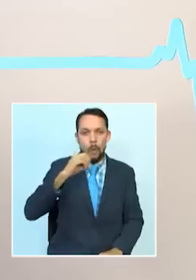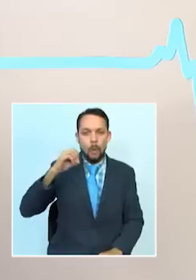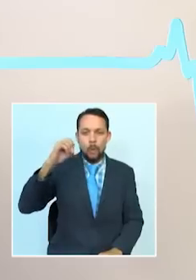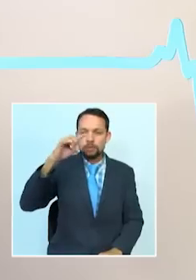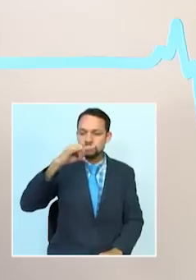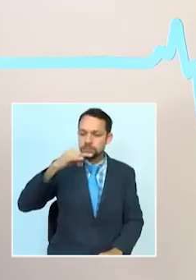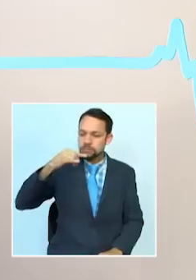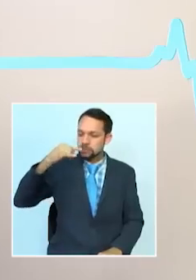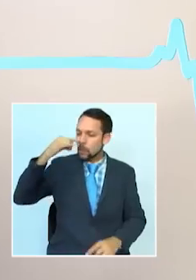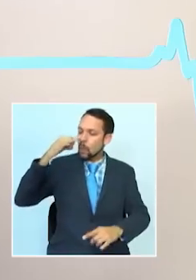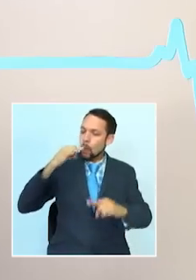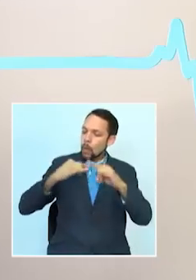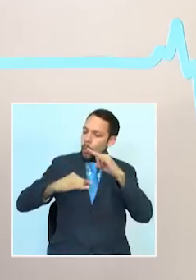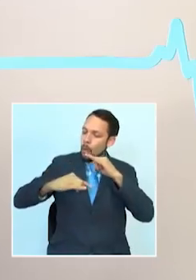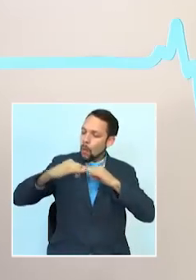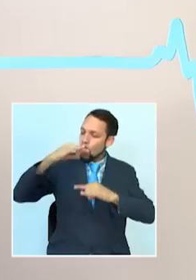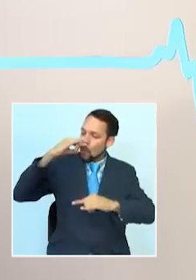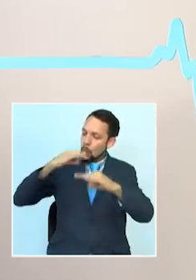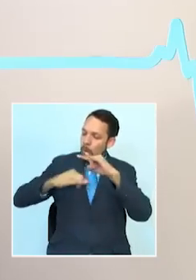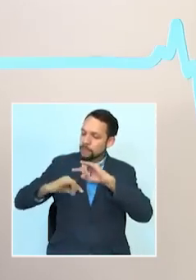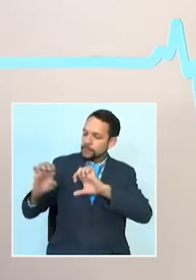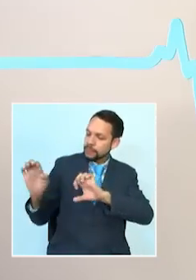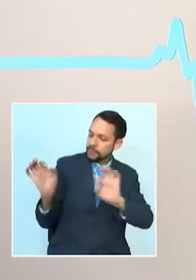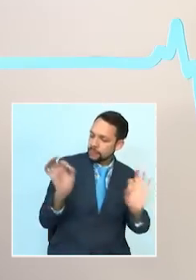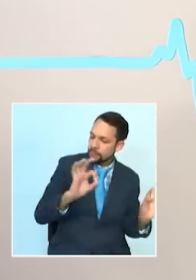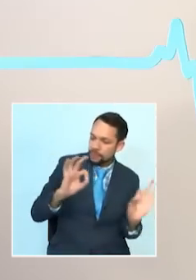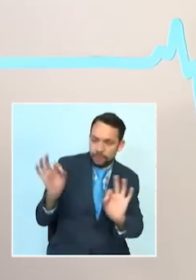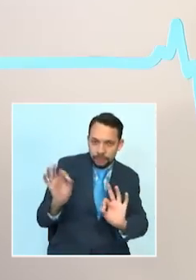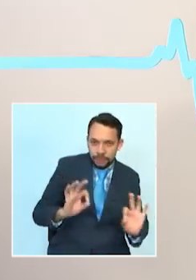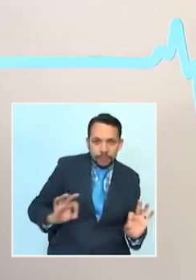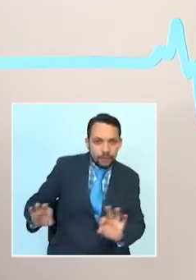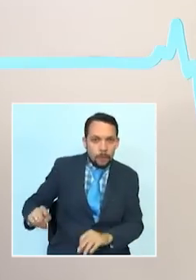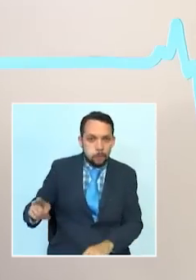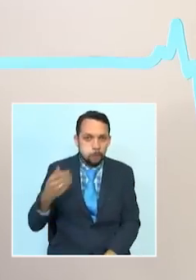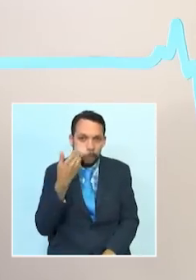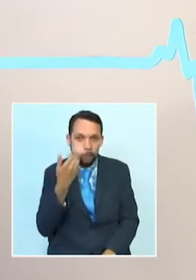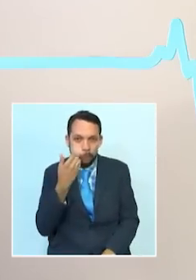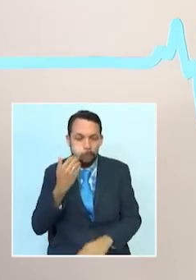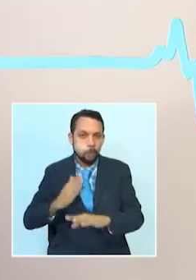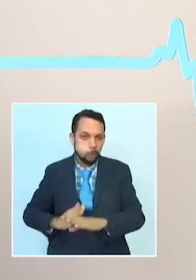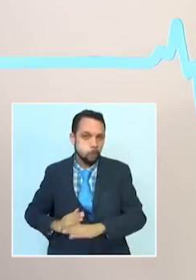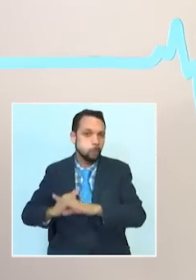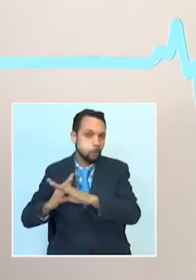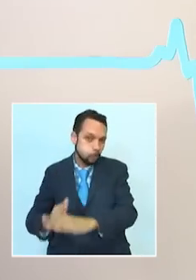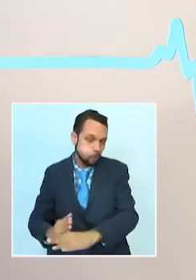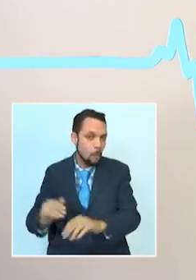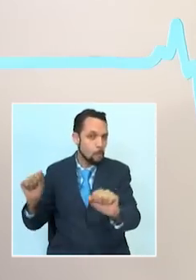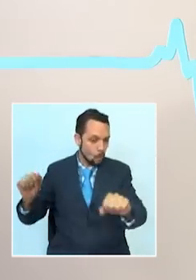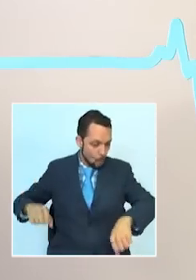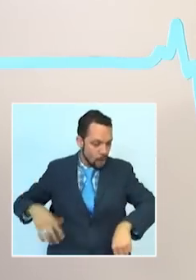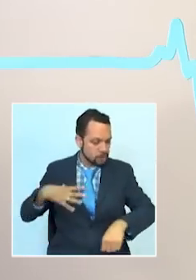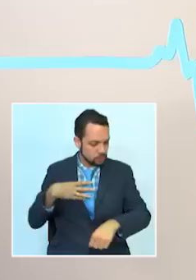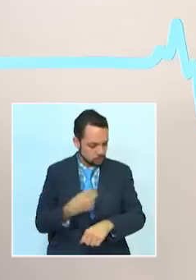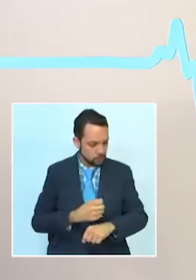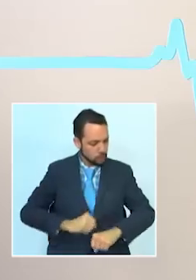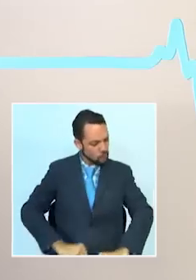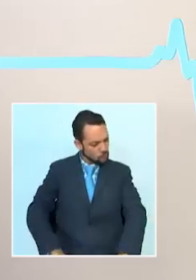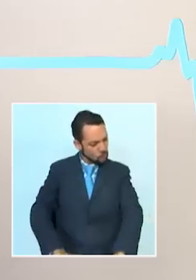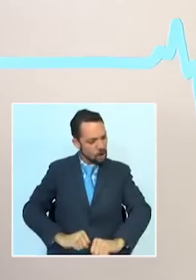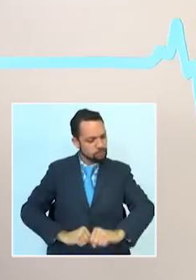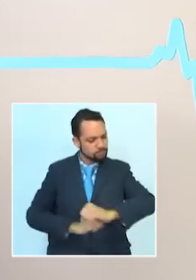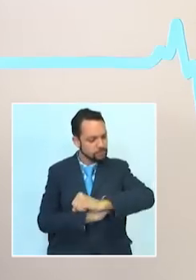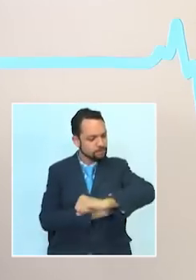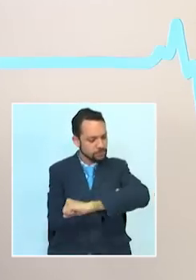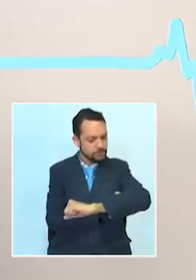conciencia de prevenir la enfermedad Como hacen en muchos otros países fácilmente nosotros podemos empezar a erradicar